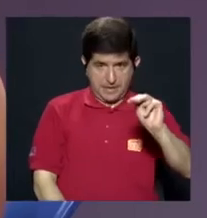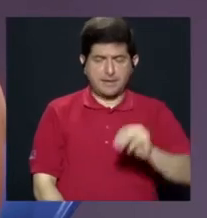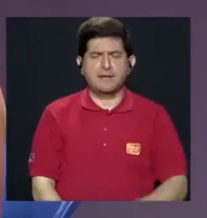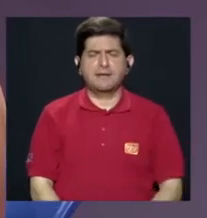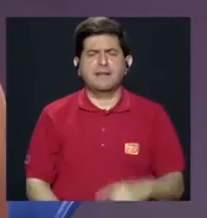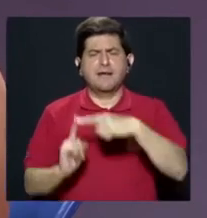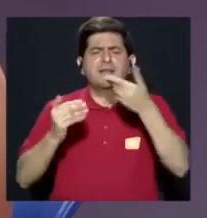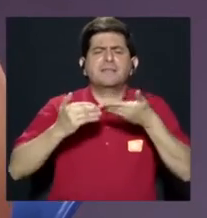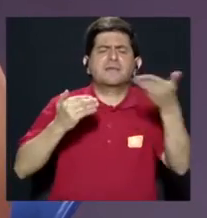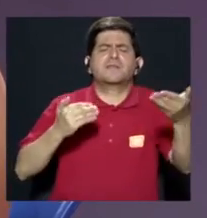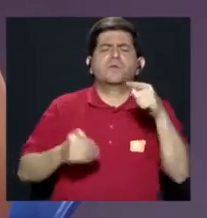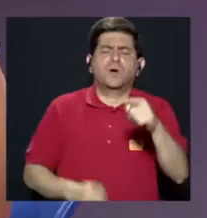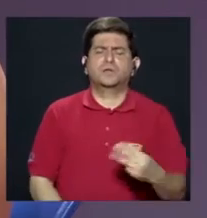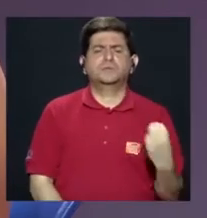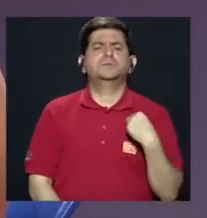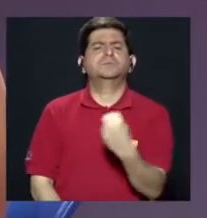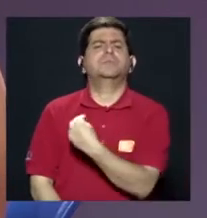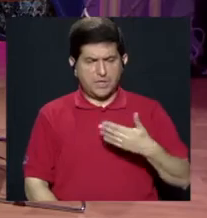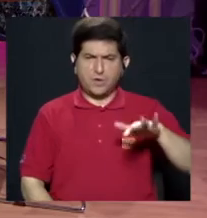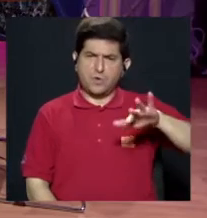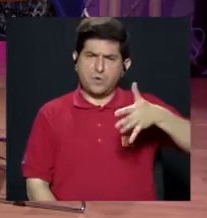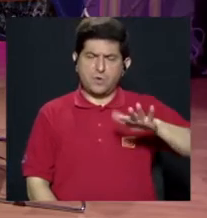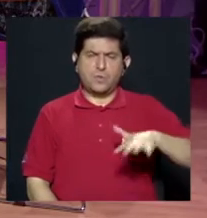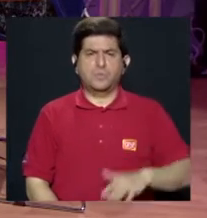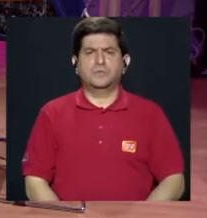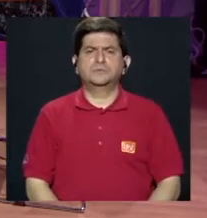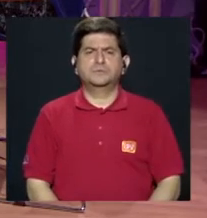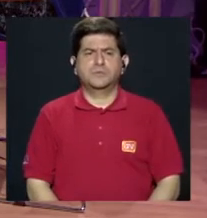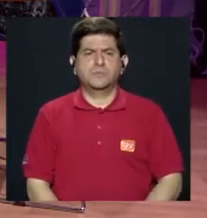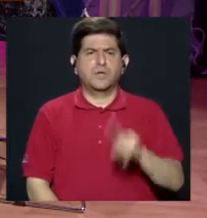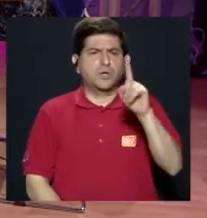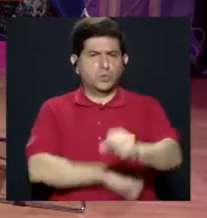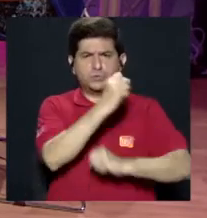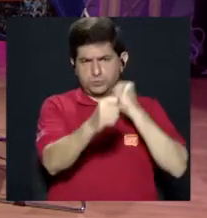desde cuándo usted se integró? Últimamente más o menos